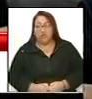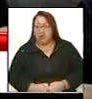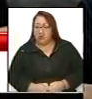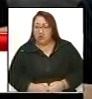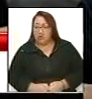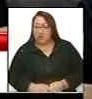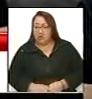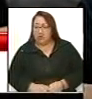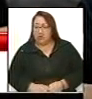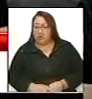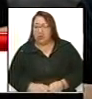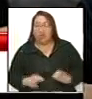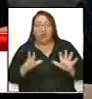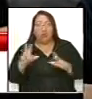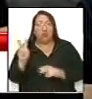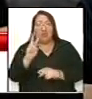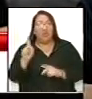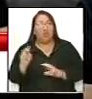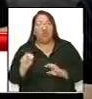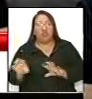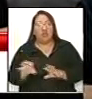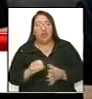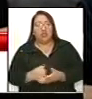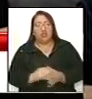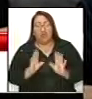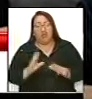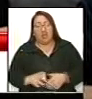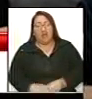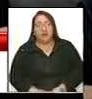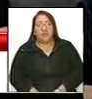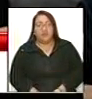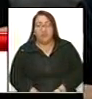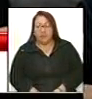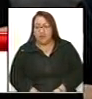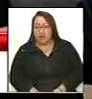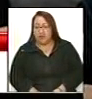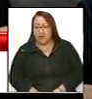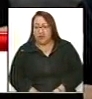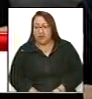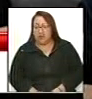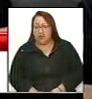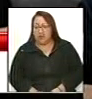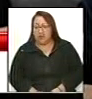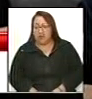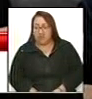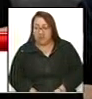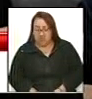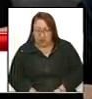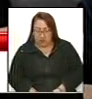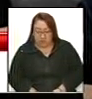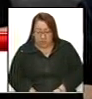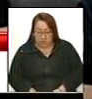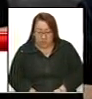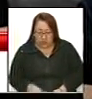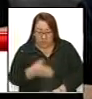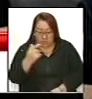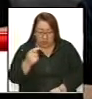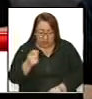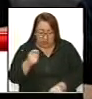de la 822 y no se hicieron, impunemente no se hicieron, porque se les pasó por alto, sencillamente, esta oportunidad de